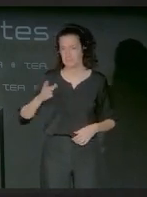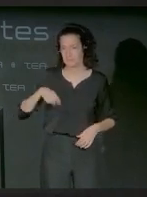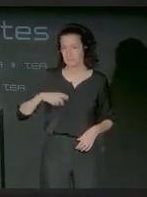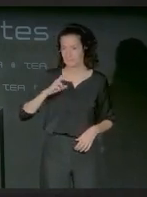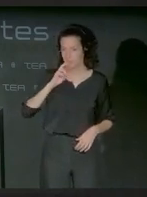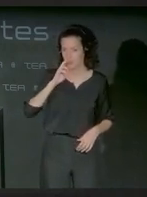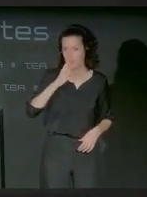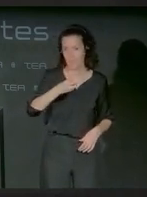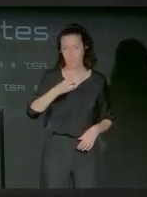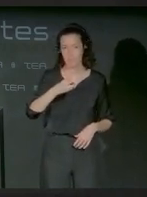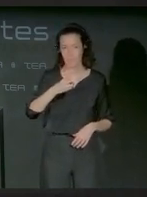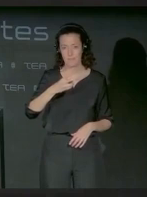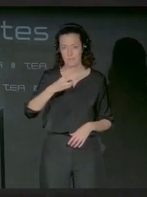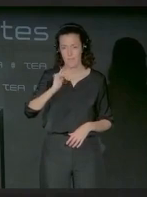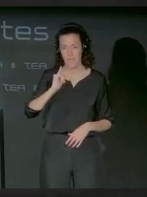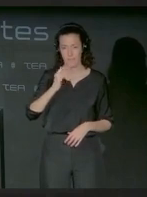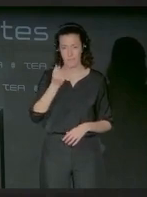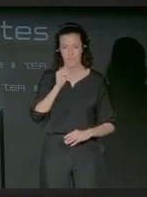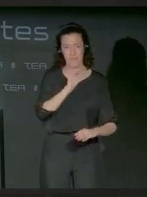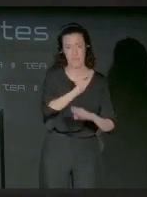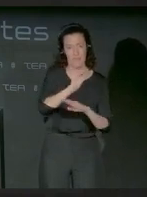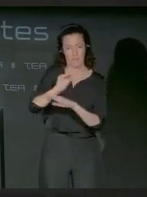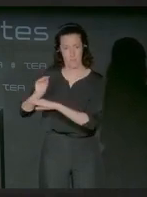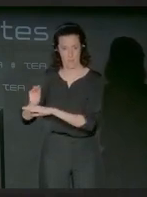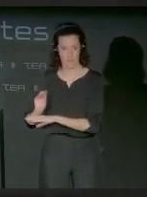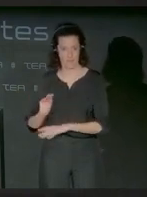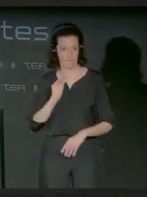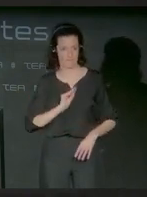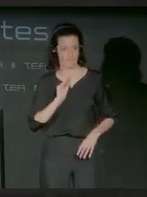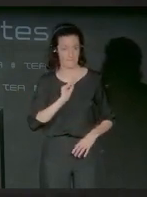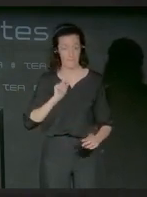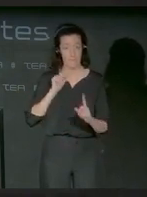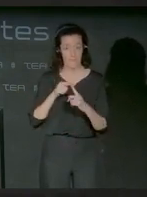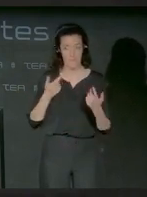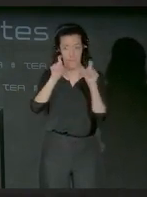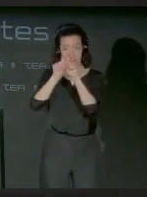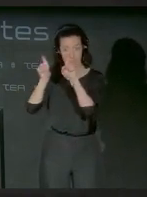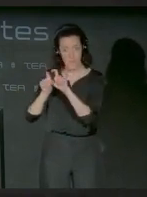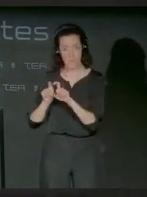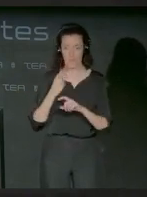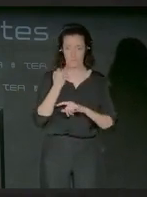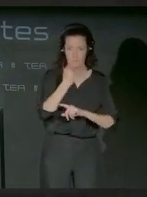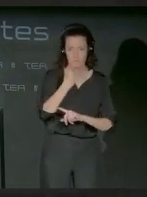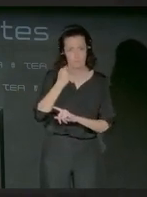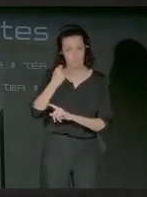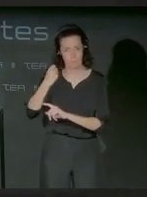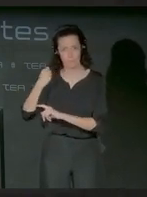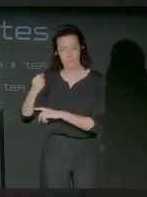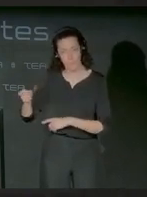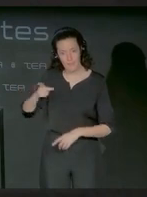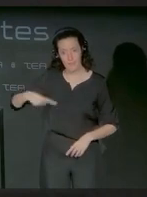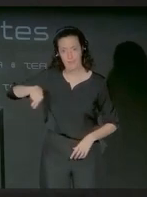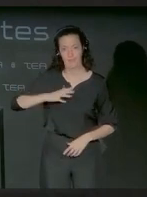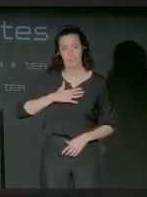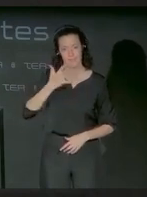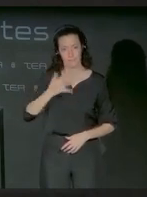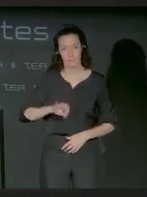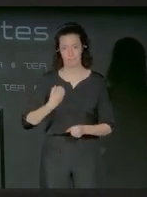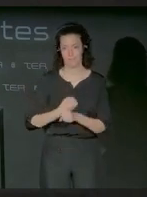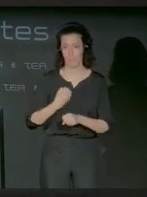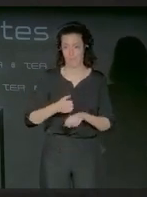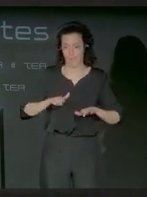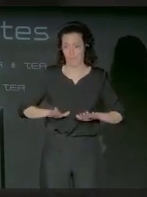intensamente numerosas inversiones que permitan apoyar a nuestras empresas para que produzcan y desarrollen su actividad